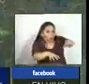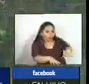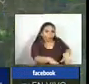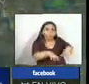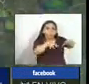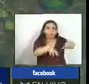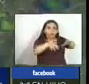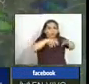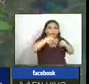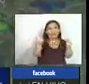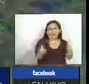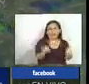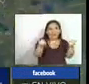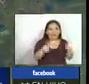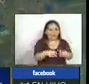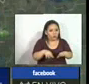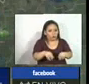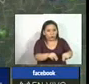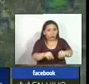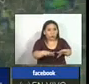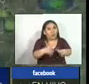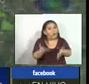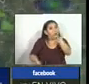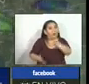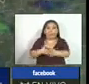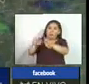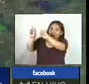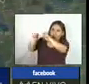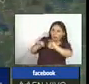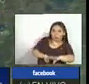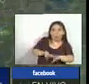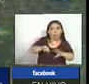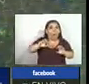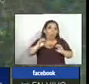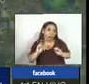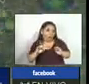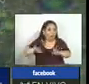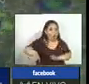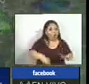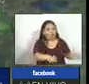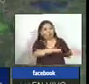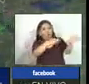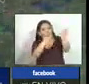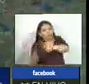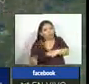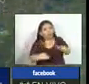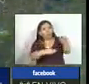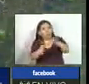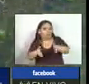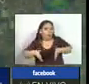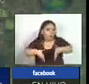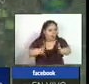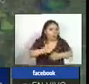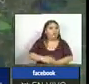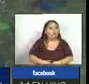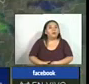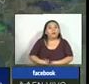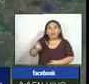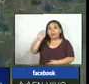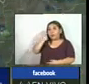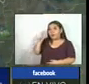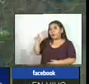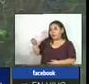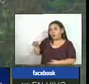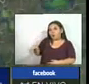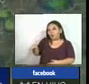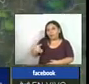fragilidad en el suelo generan probabilidades de derrumbes, caída de árboles y anegamiento de calles. Revisemos el radar del Observatorio